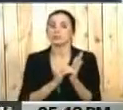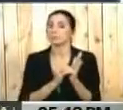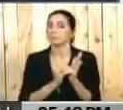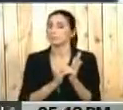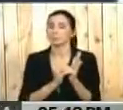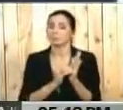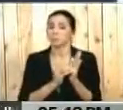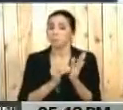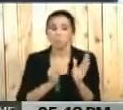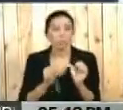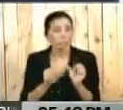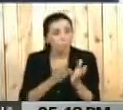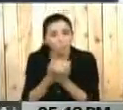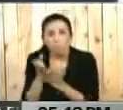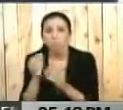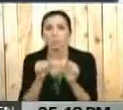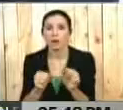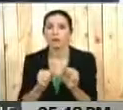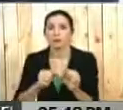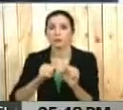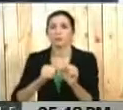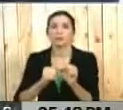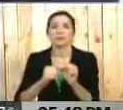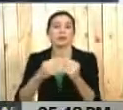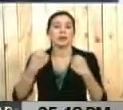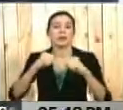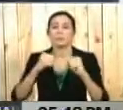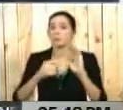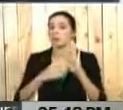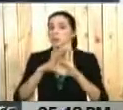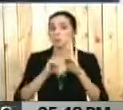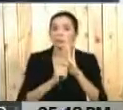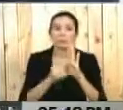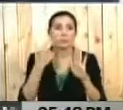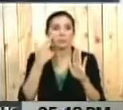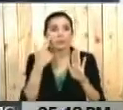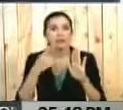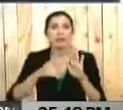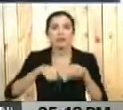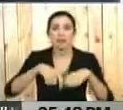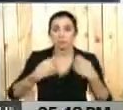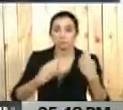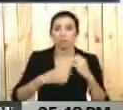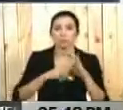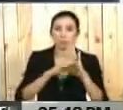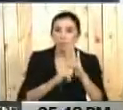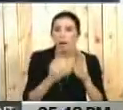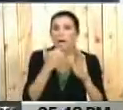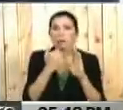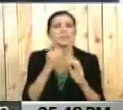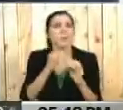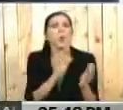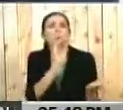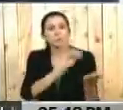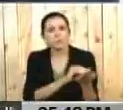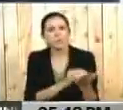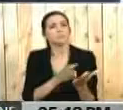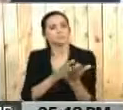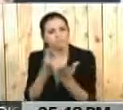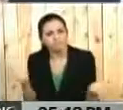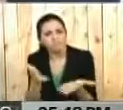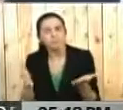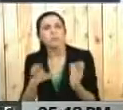medio. Cuando este ha sido menoscabado, lesionado o pretendidamente sustituido